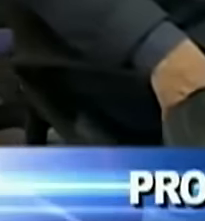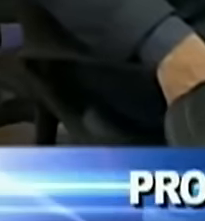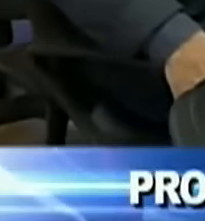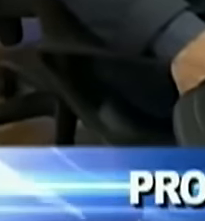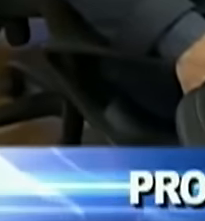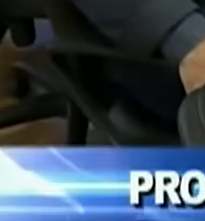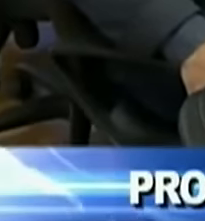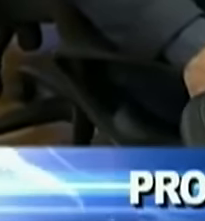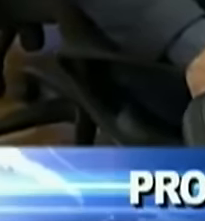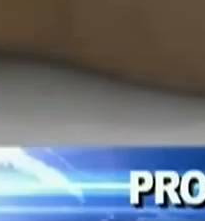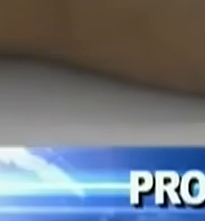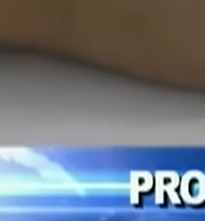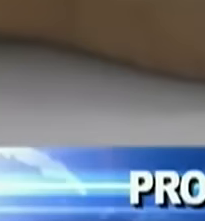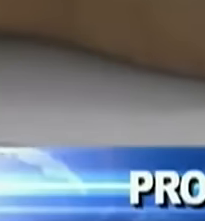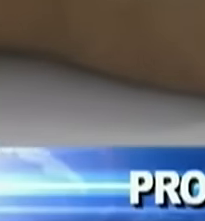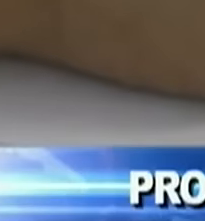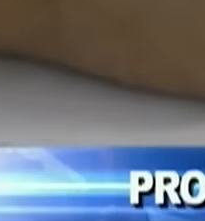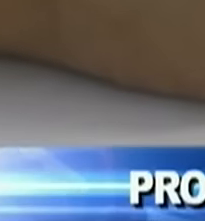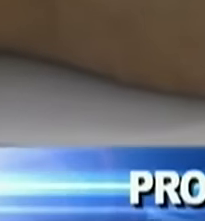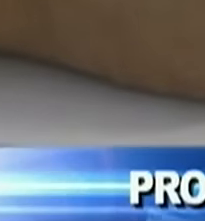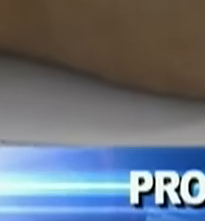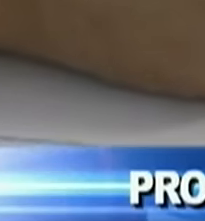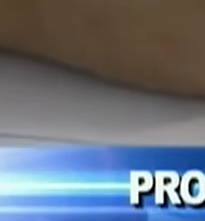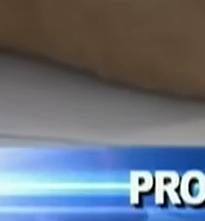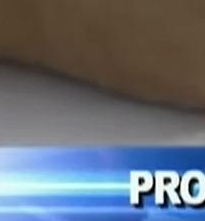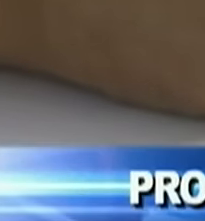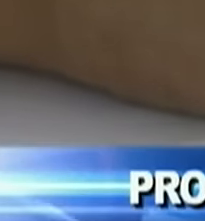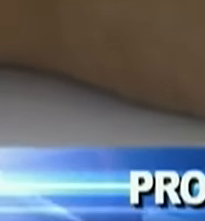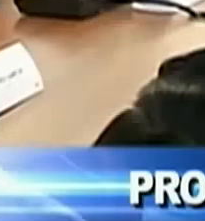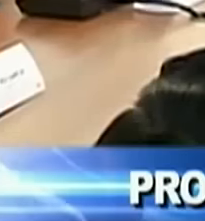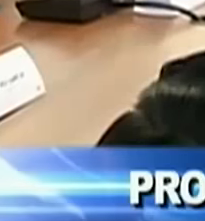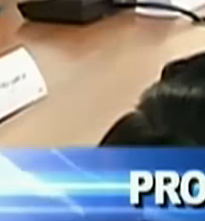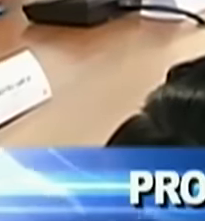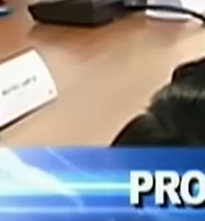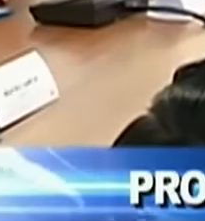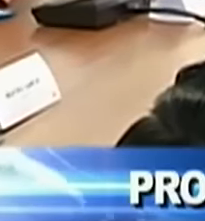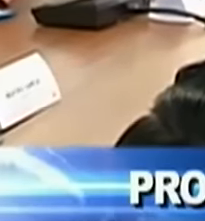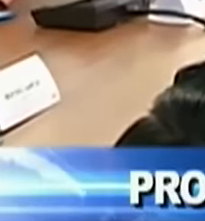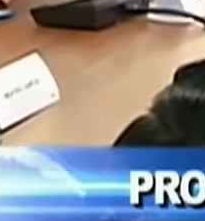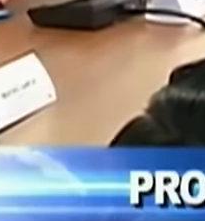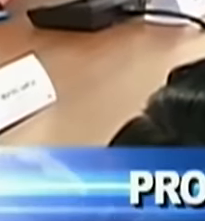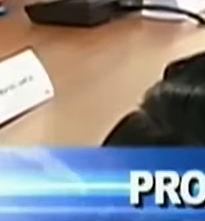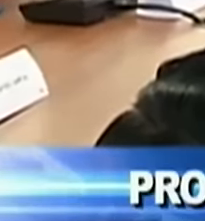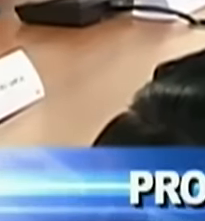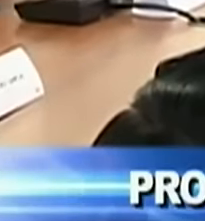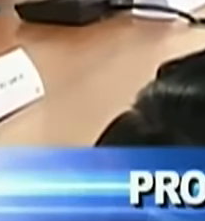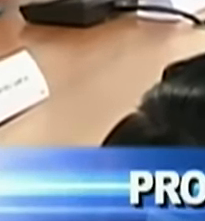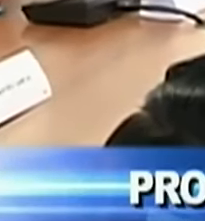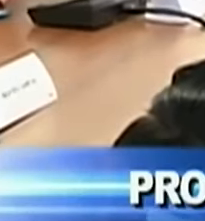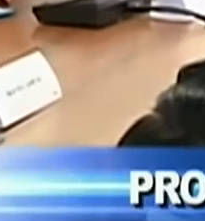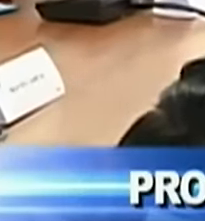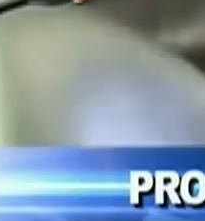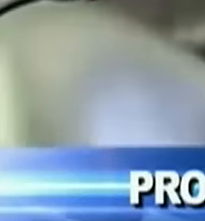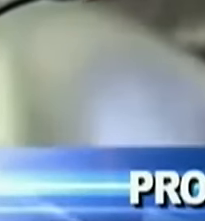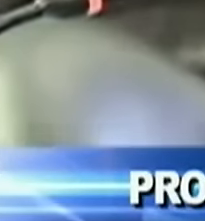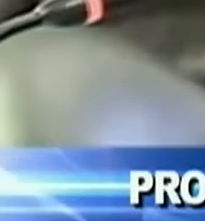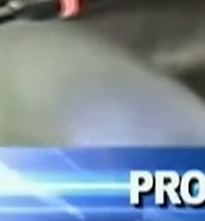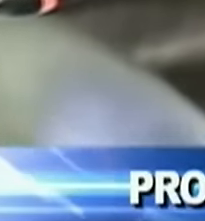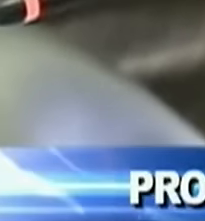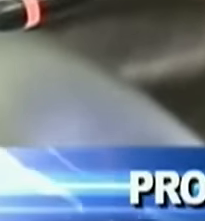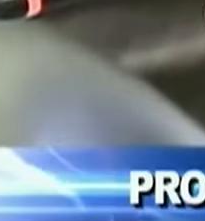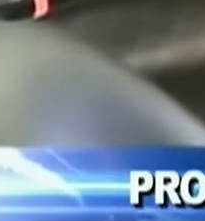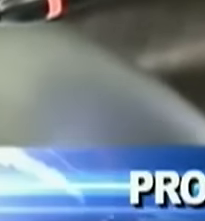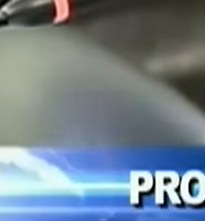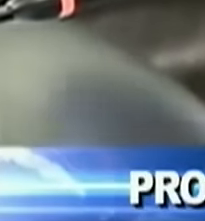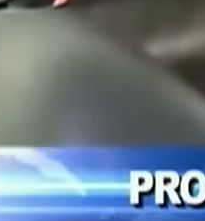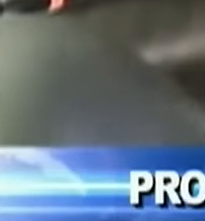Parlamento Laboral propone que empresarios financien seguro de desempleo. Esto durante el primer